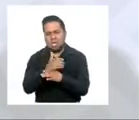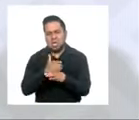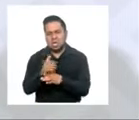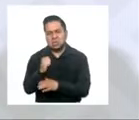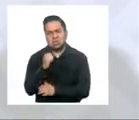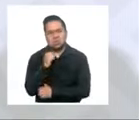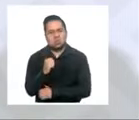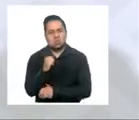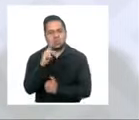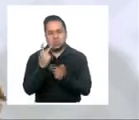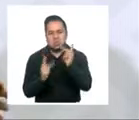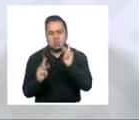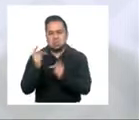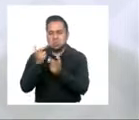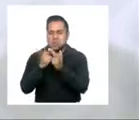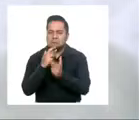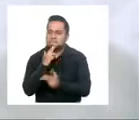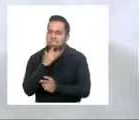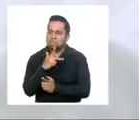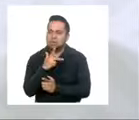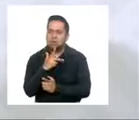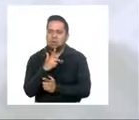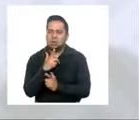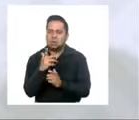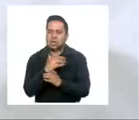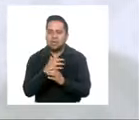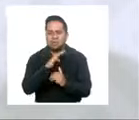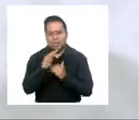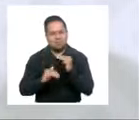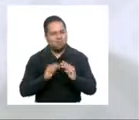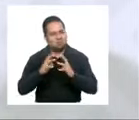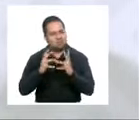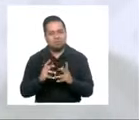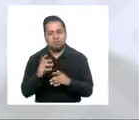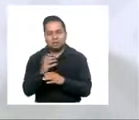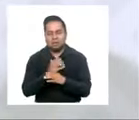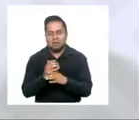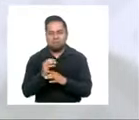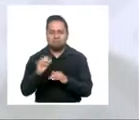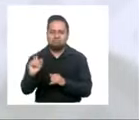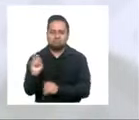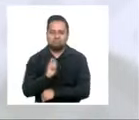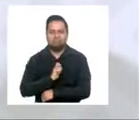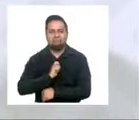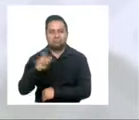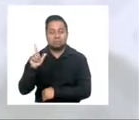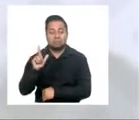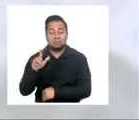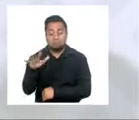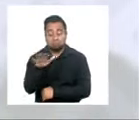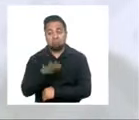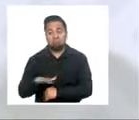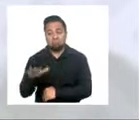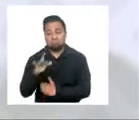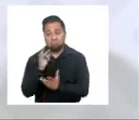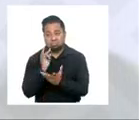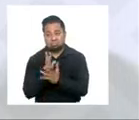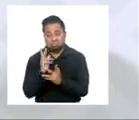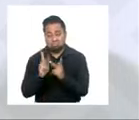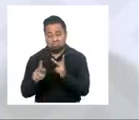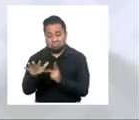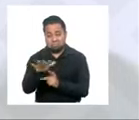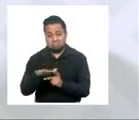que tiene el mejor café del mundo, un café de altura. Esta zona es la única parte